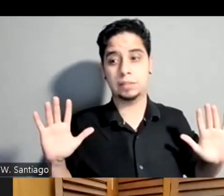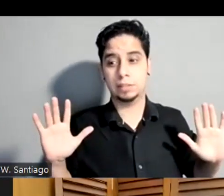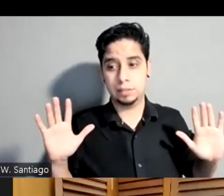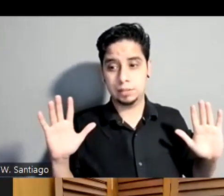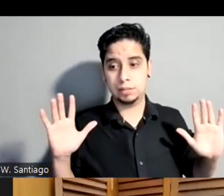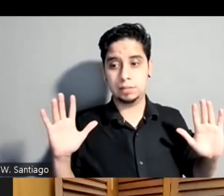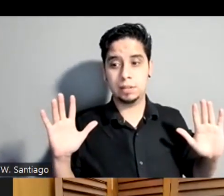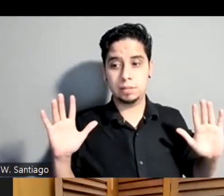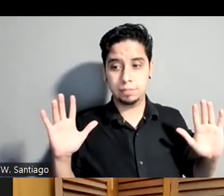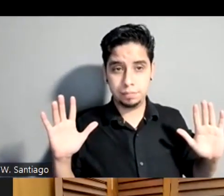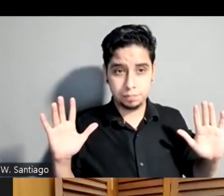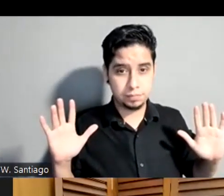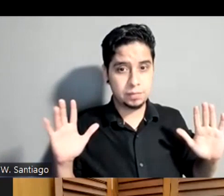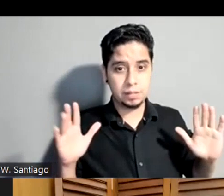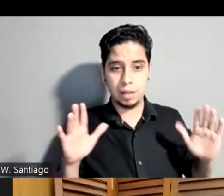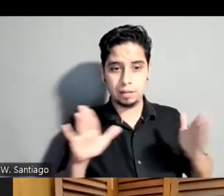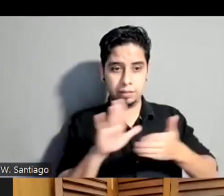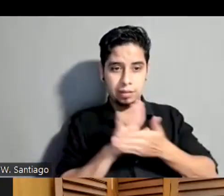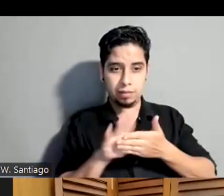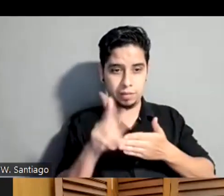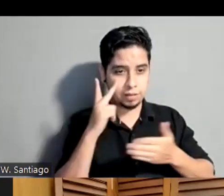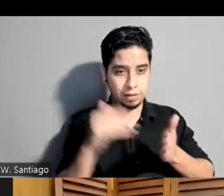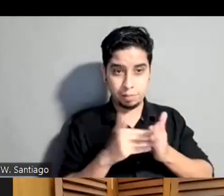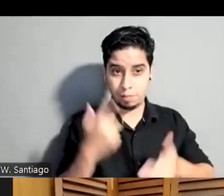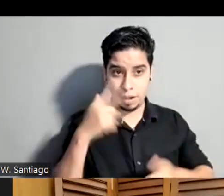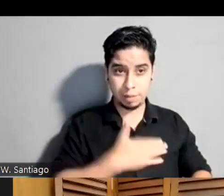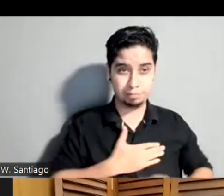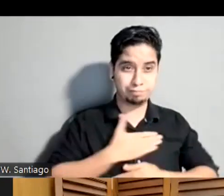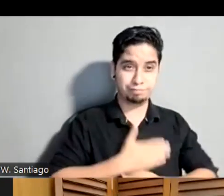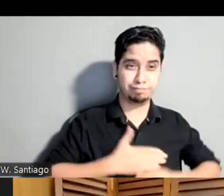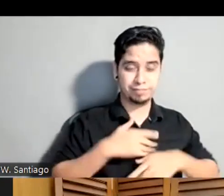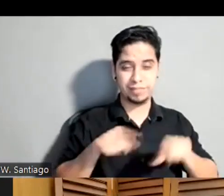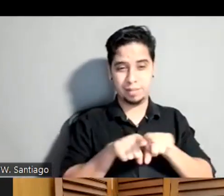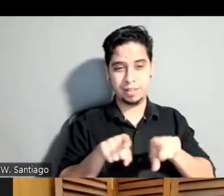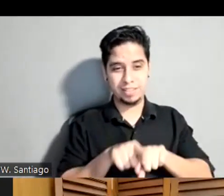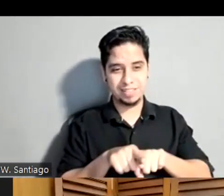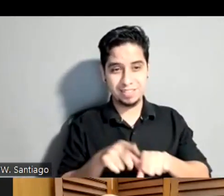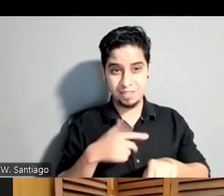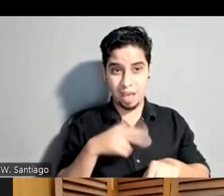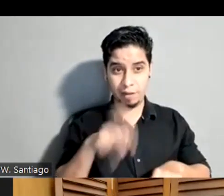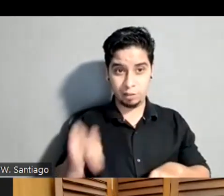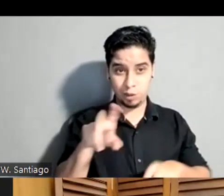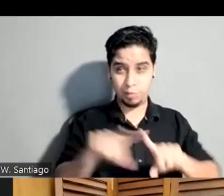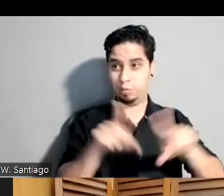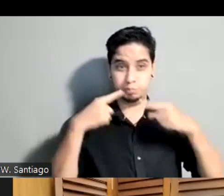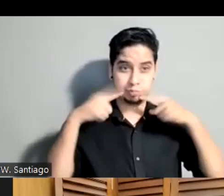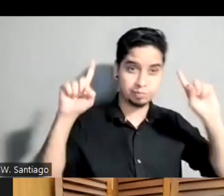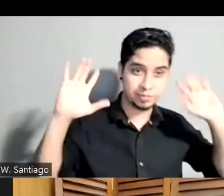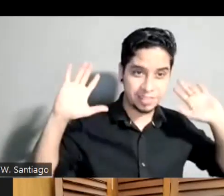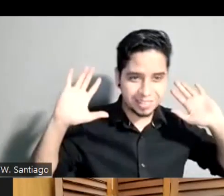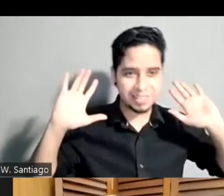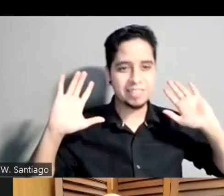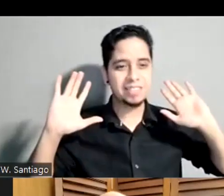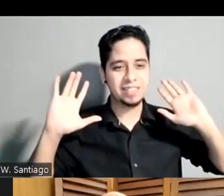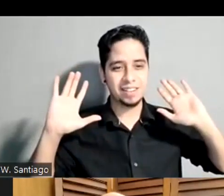un placer, Rosabel. Ay, para mí también, gracias. Y esta es una aventura, ¿verdad? De la entrevista, yo despidiéndome de